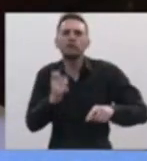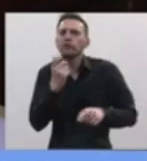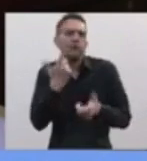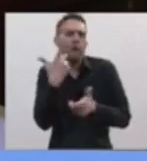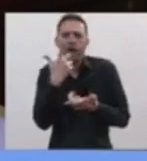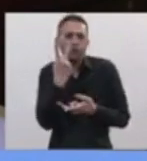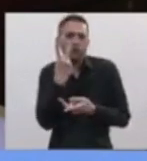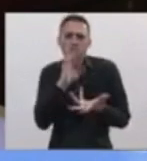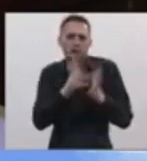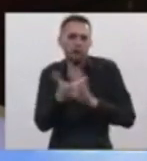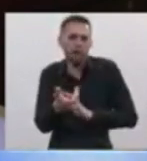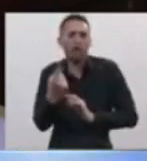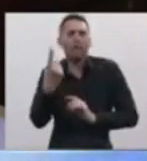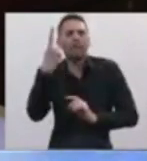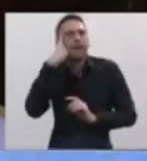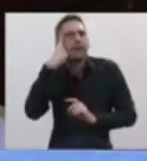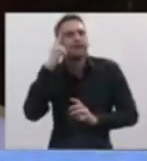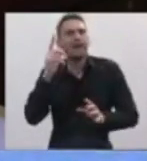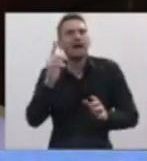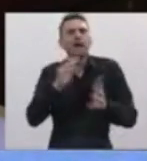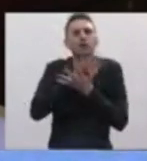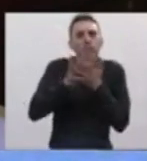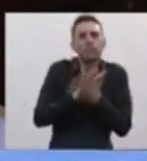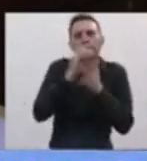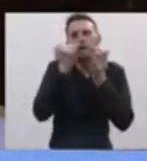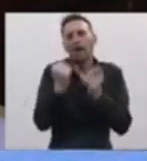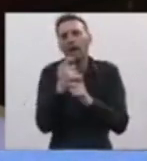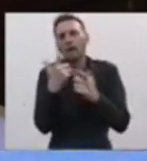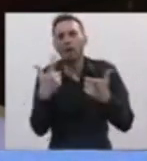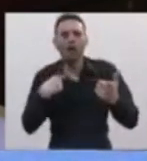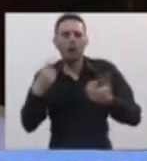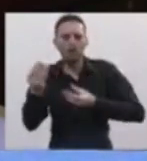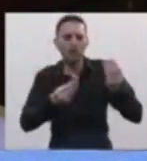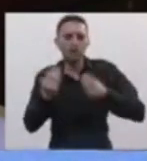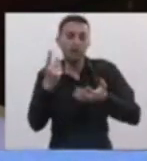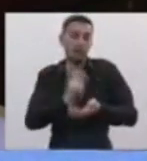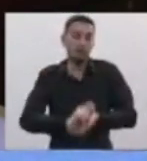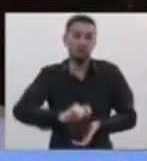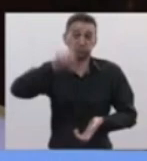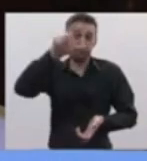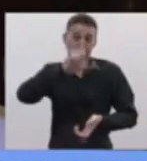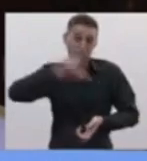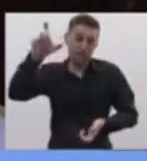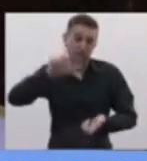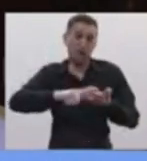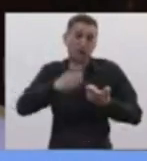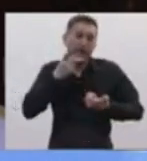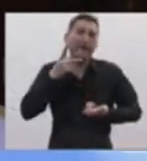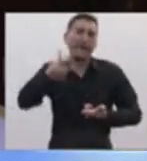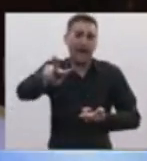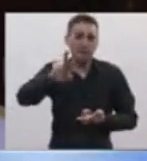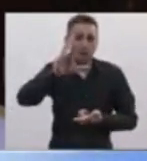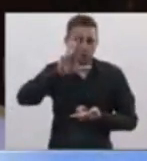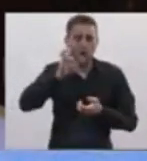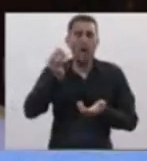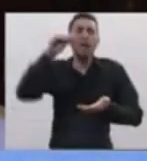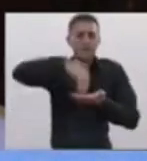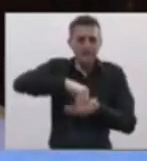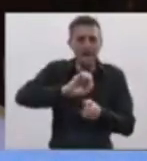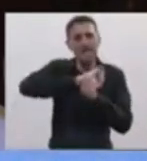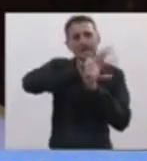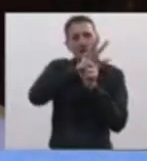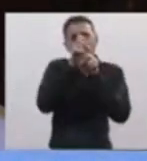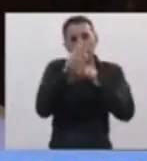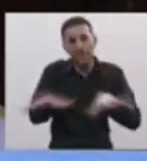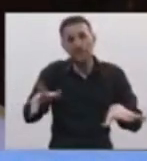con potencial impacto en el presupuesto importante en la inflación el tipo de cambio y además está el contexto de la pandemia y nosotros